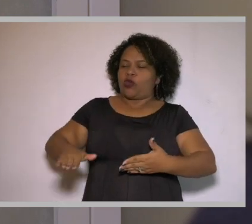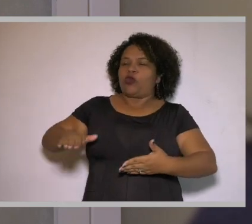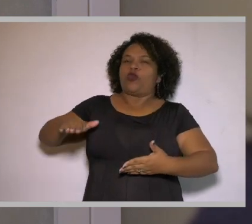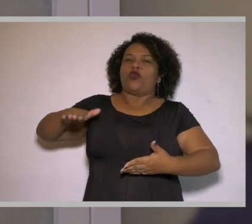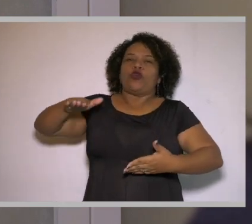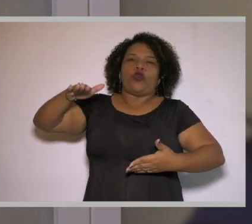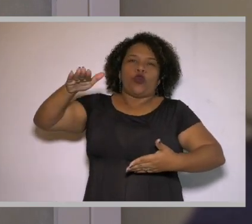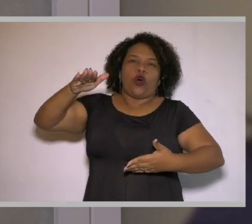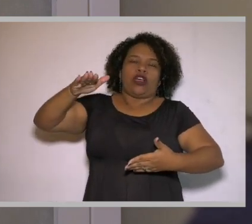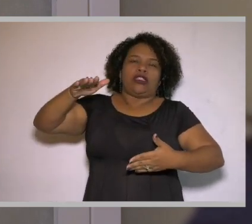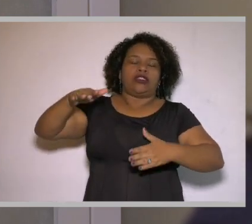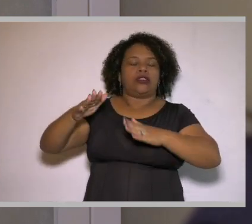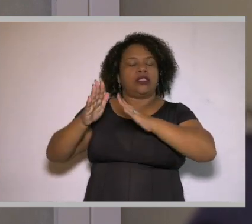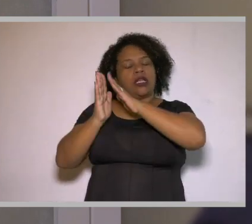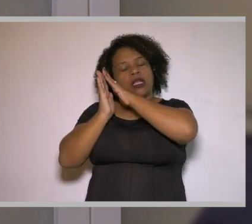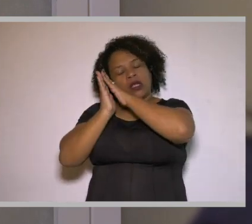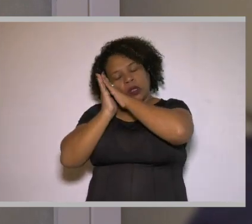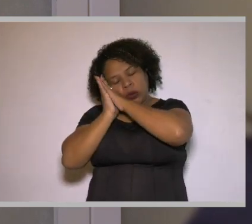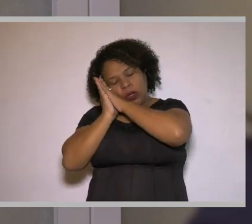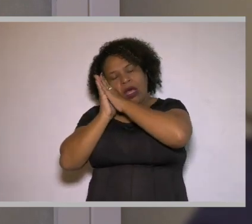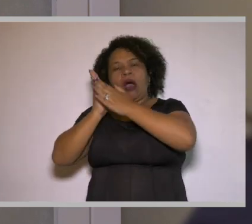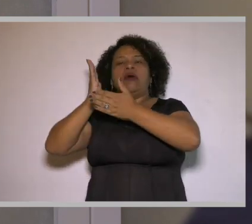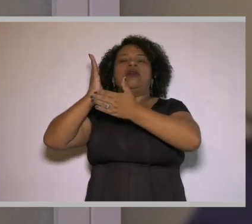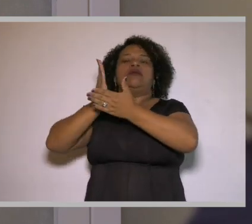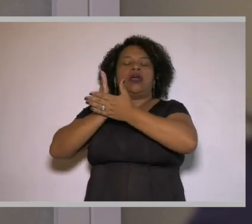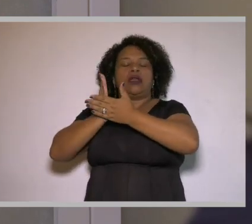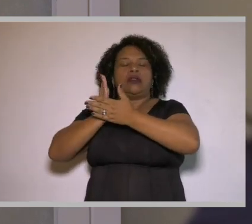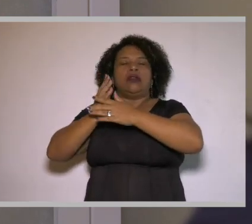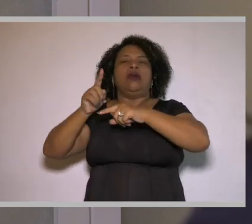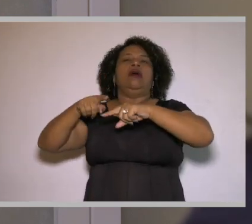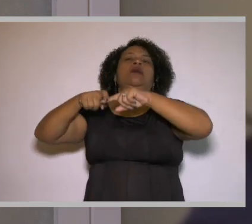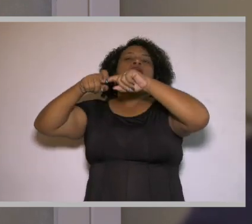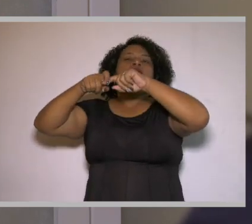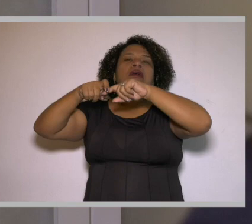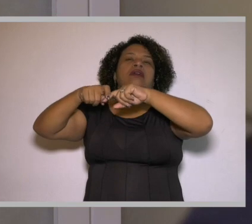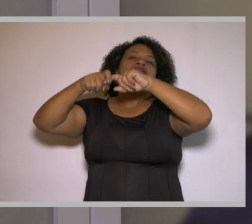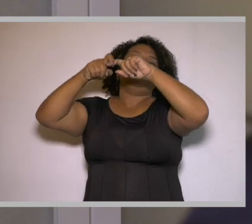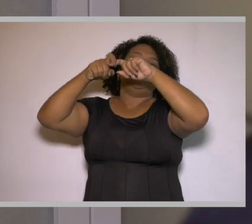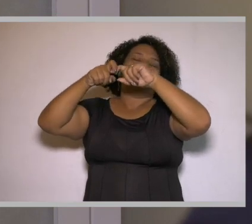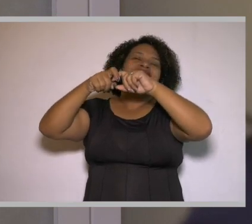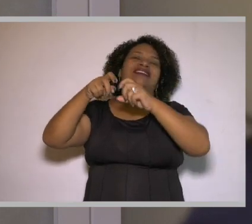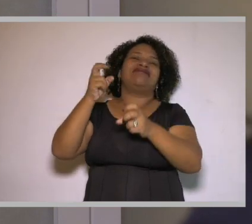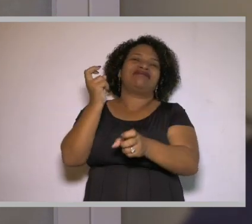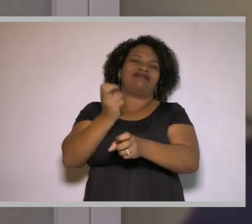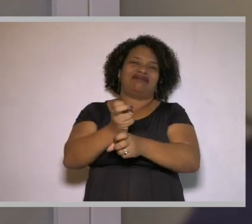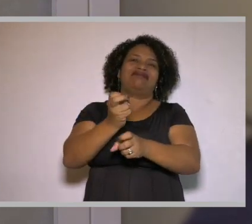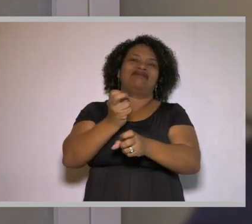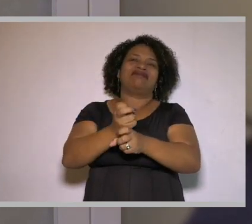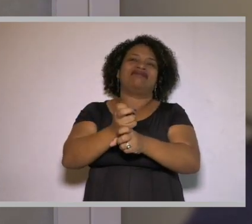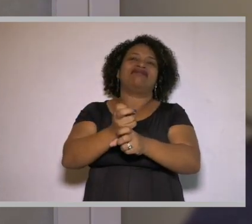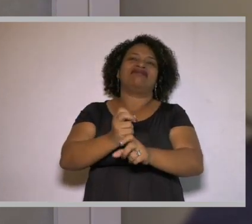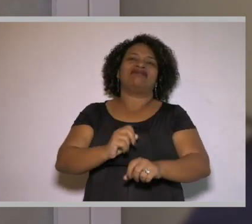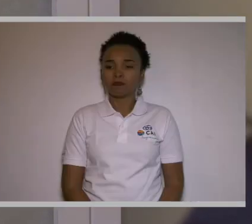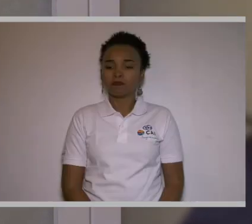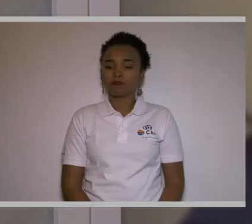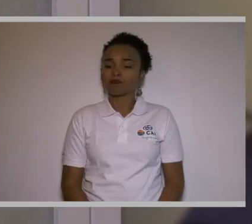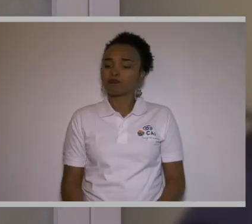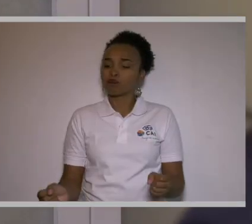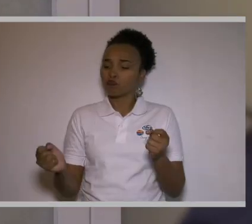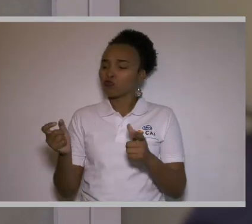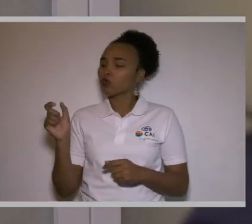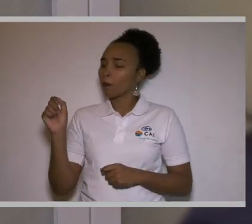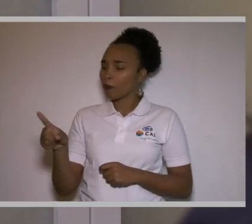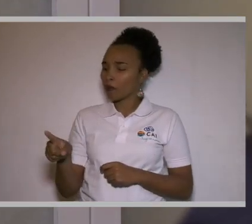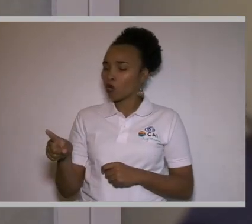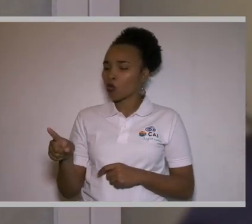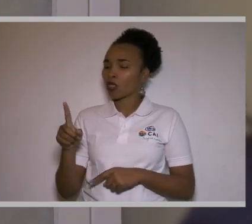ellos no tienen un dormir estable, un dormir prolongado, esos pacientes tienen disminución del crecimiento postural, o sea, no crecen